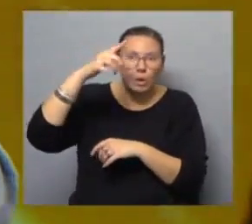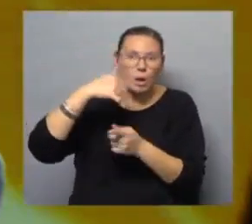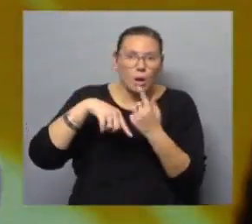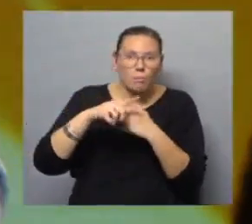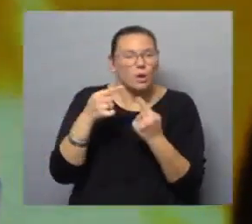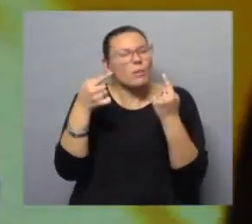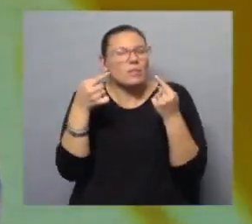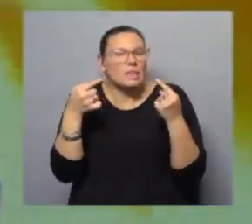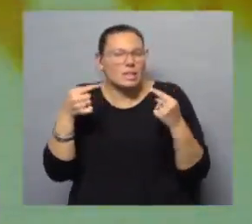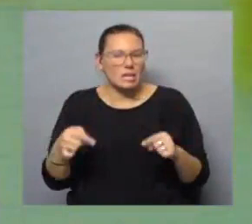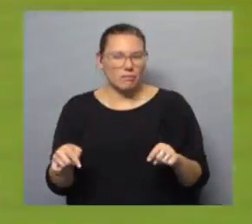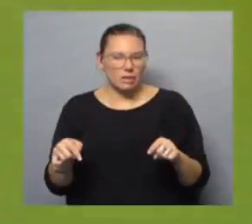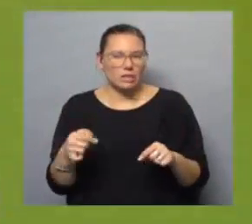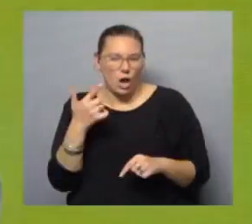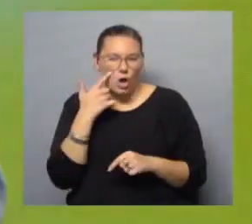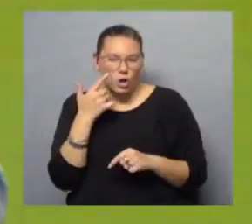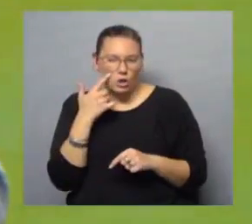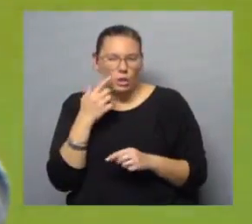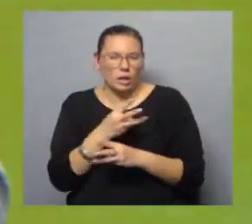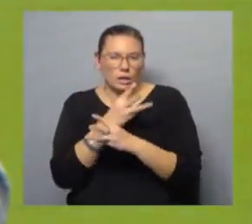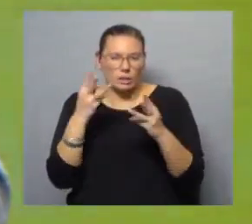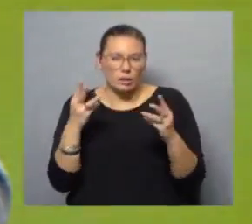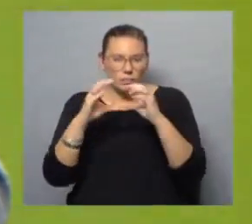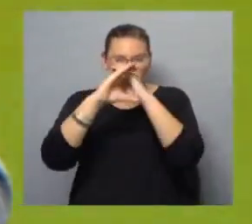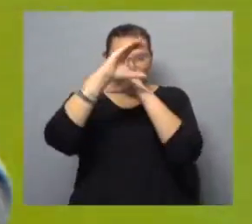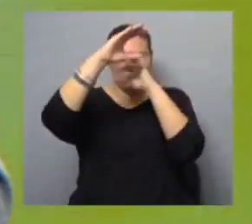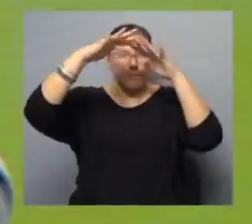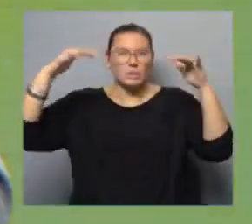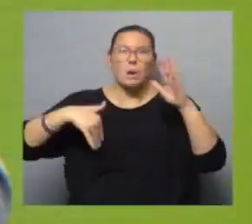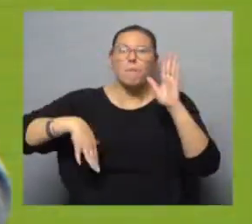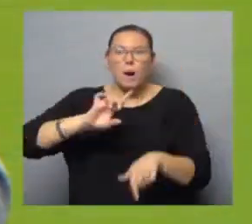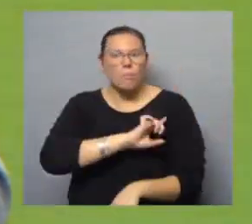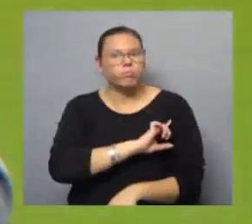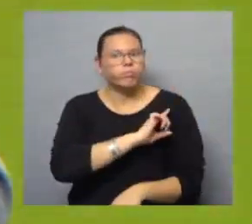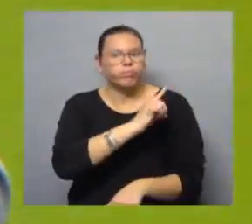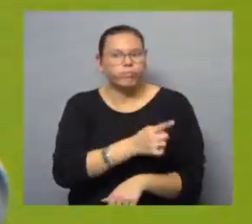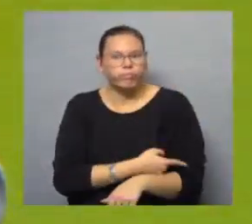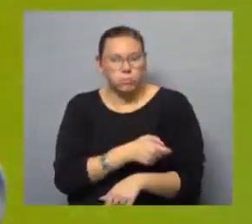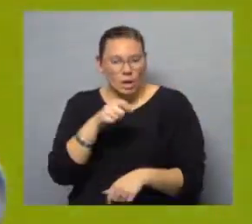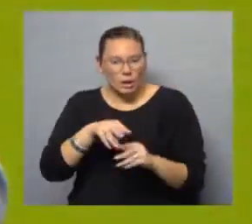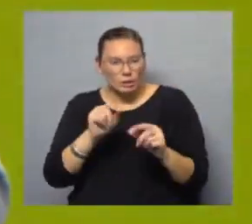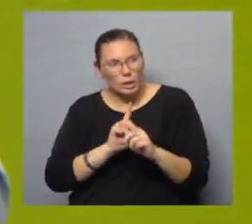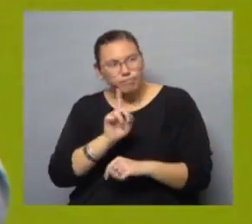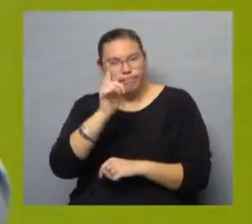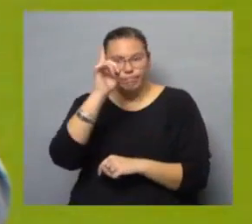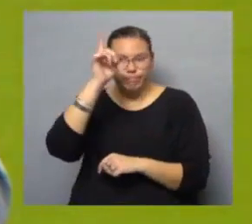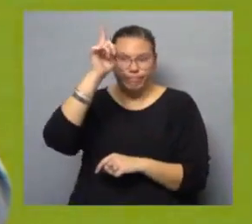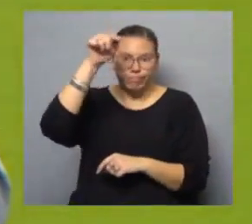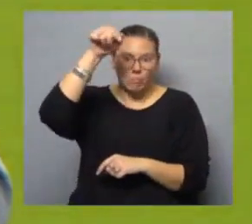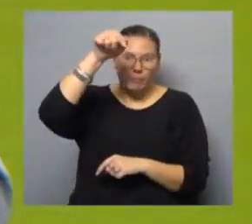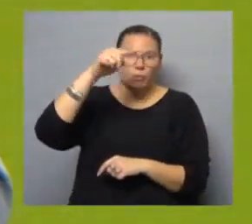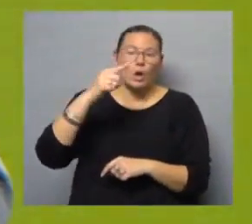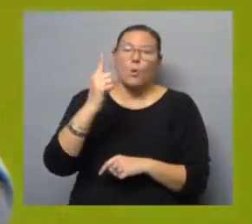bastante distinta a las que conocemos. Es el telescopio espacial más poderoso lanzado desde la Tierra hasta el momento, está a